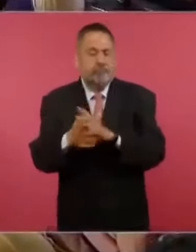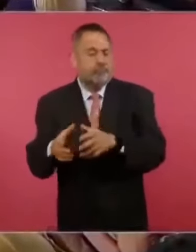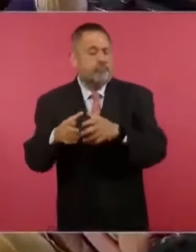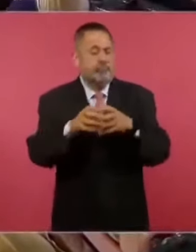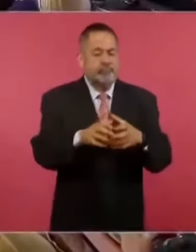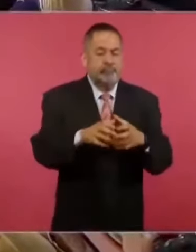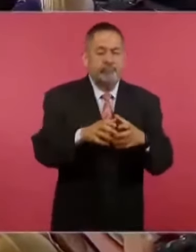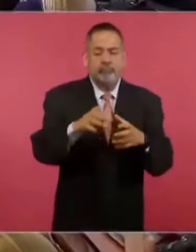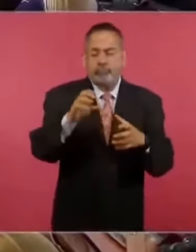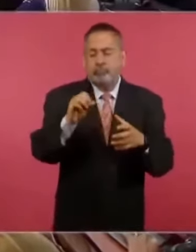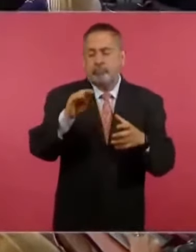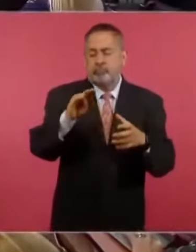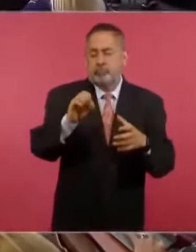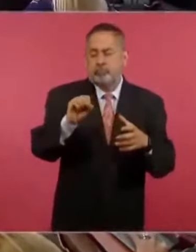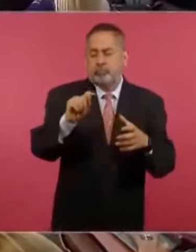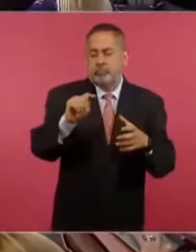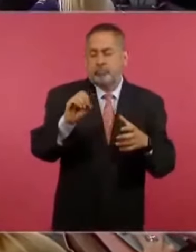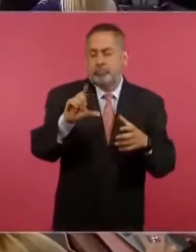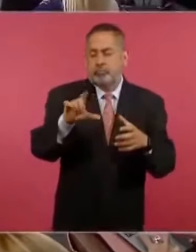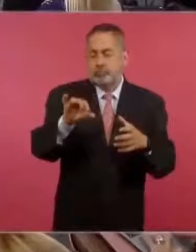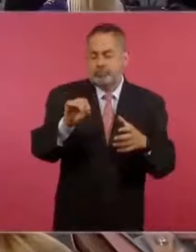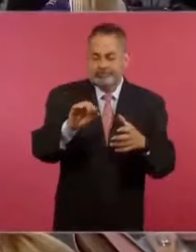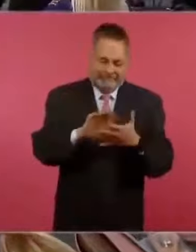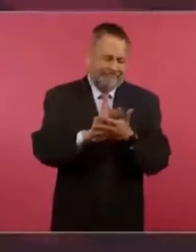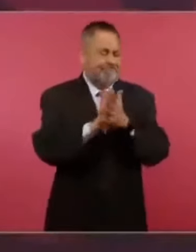en gasolinas,